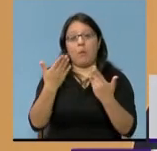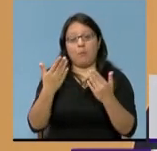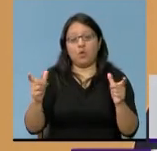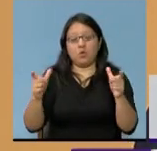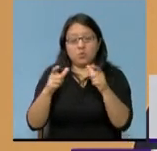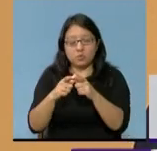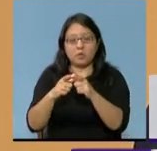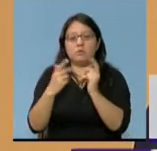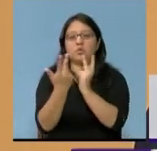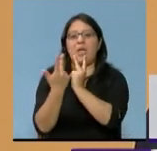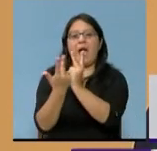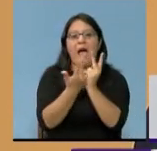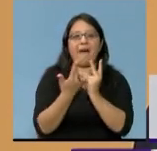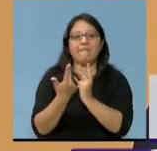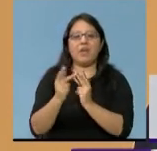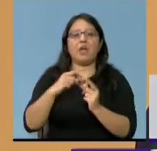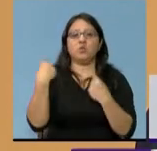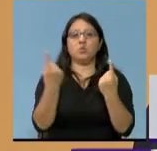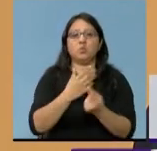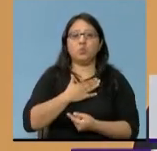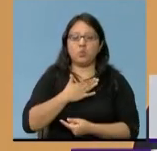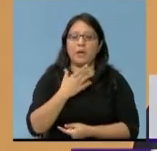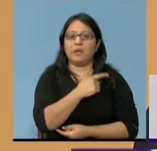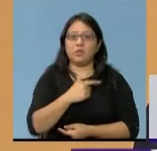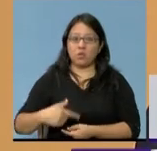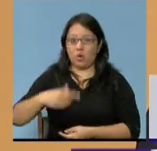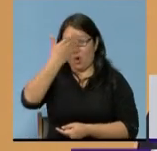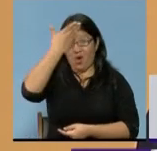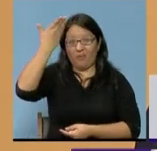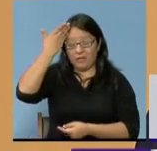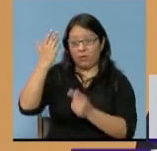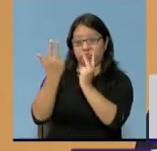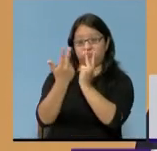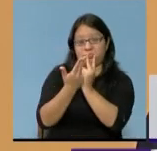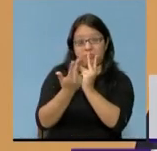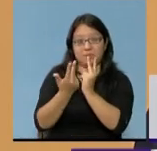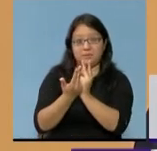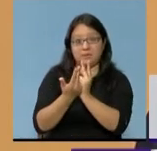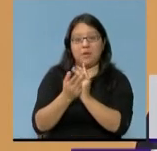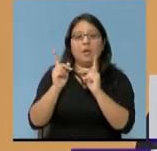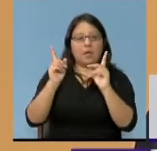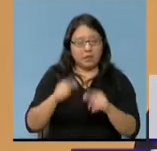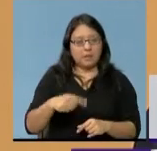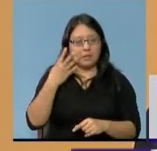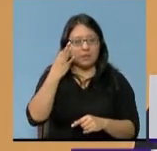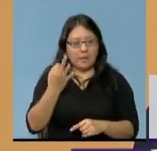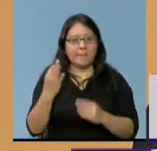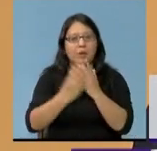nuestro gobernador el ministro también de producción